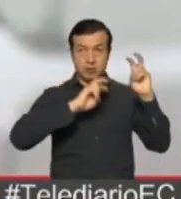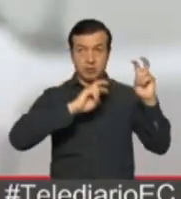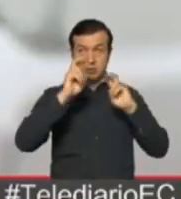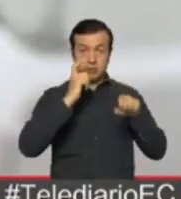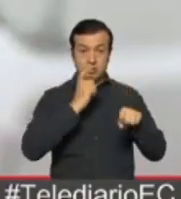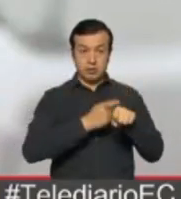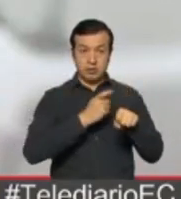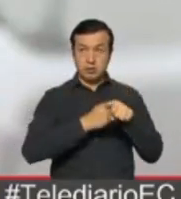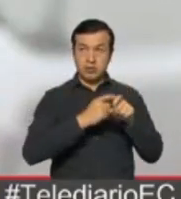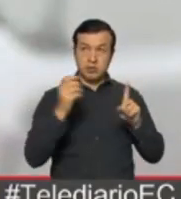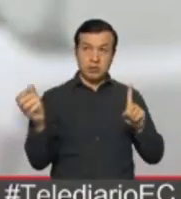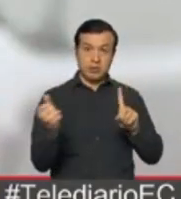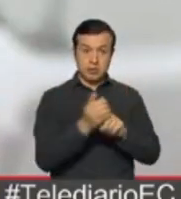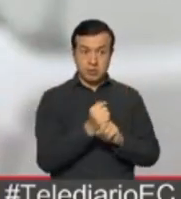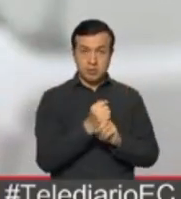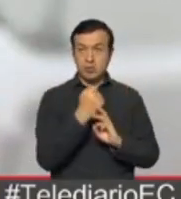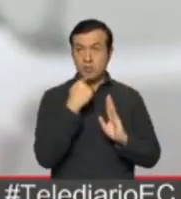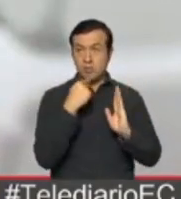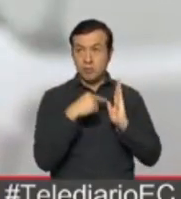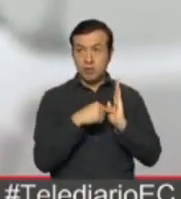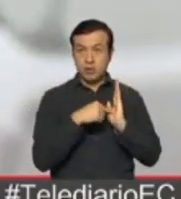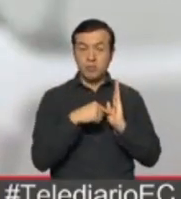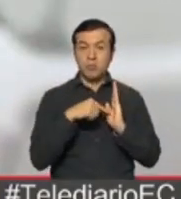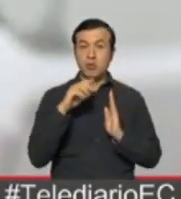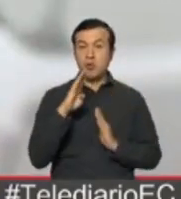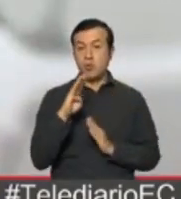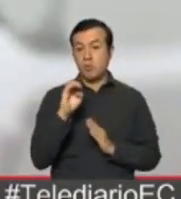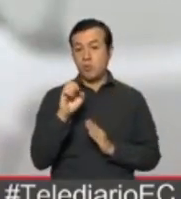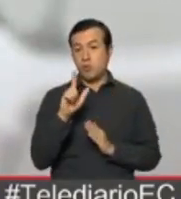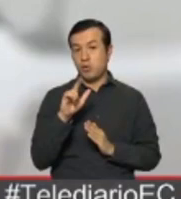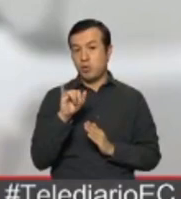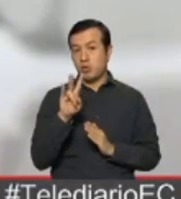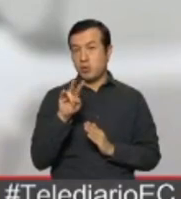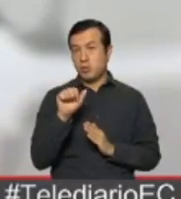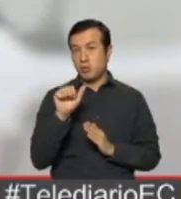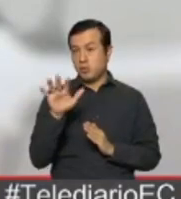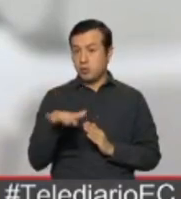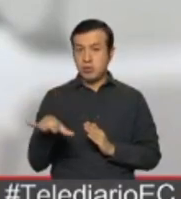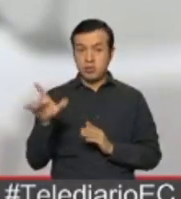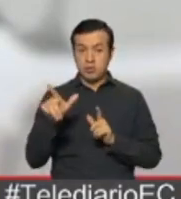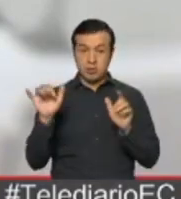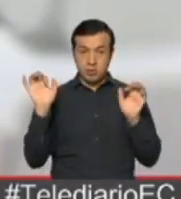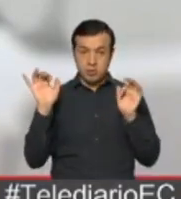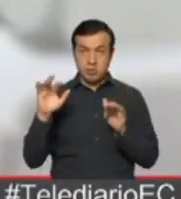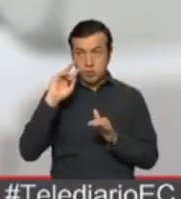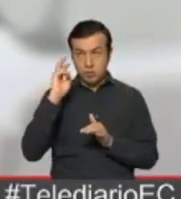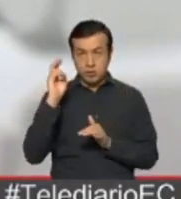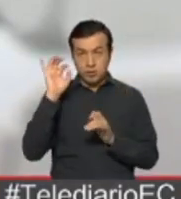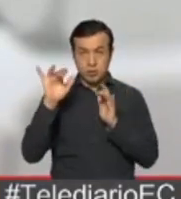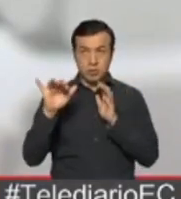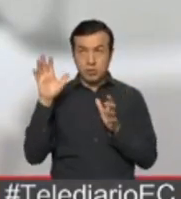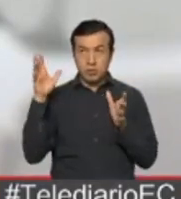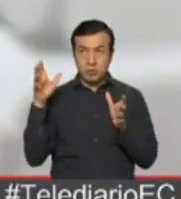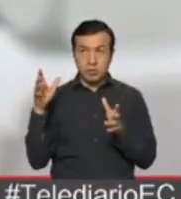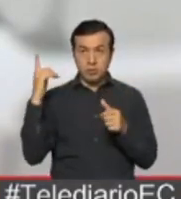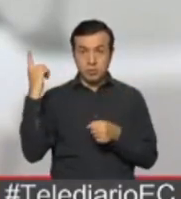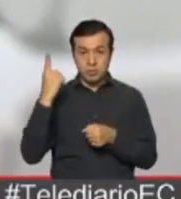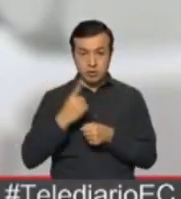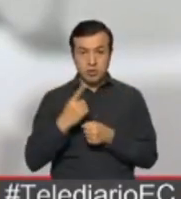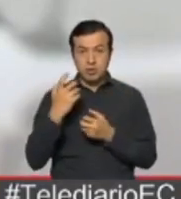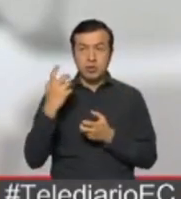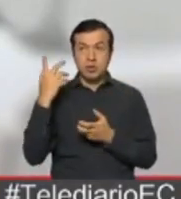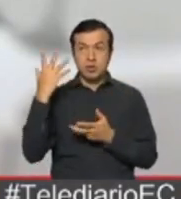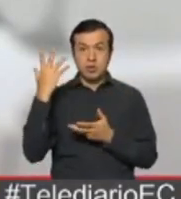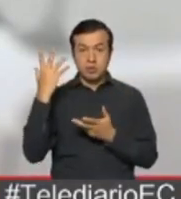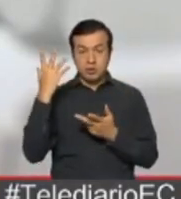caso de gran éxito que es el de la paz ha generado que la sociedad la gente los turistas permanezcan un día más o sea su